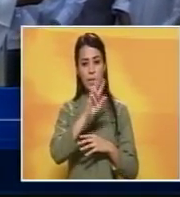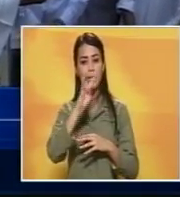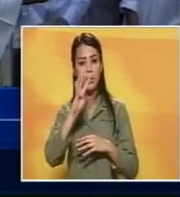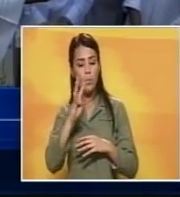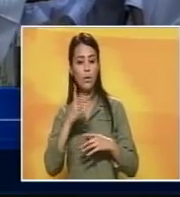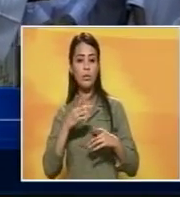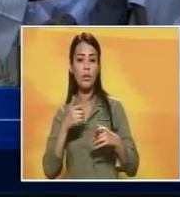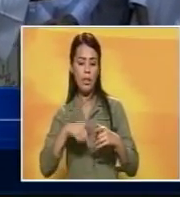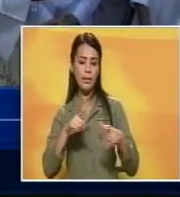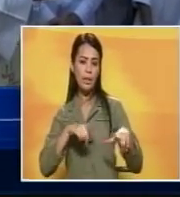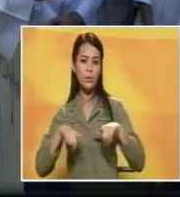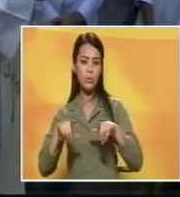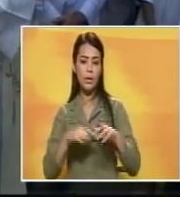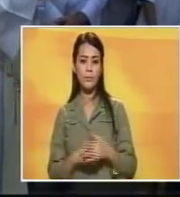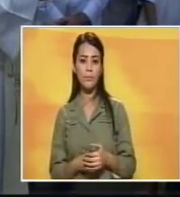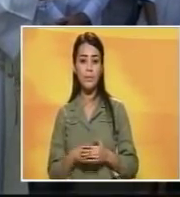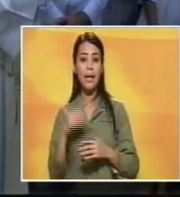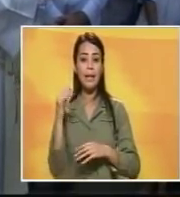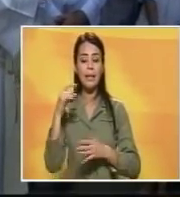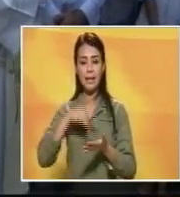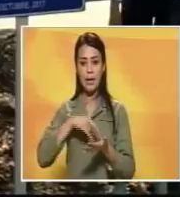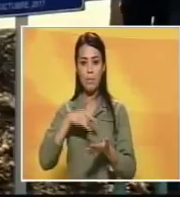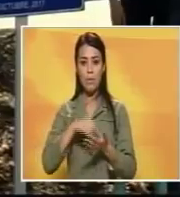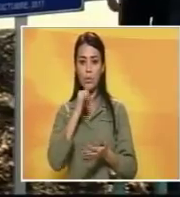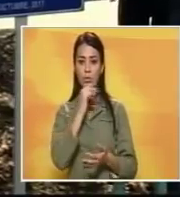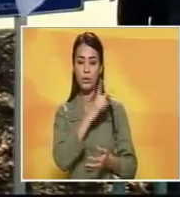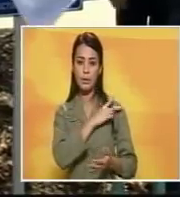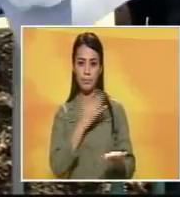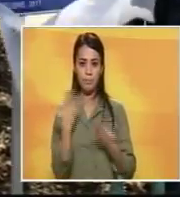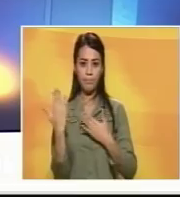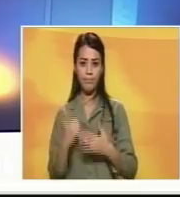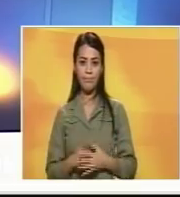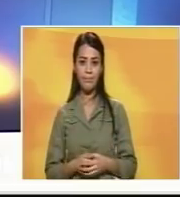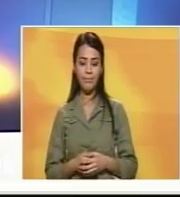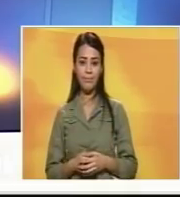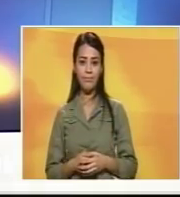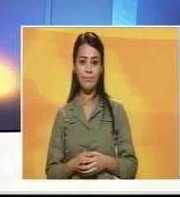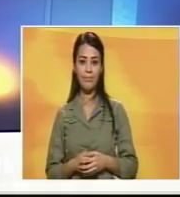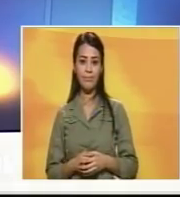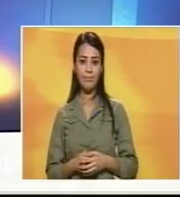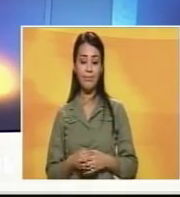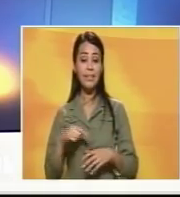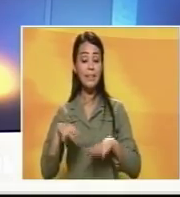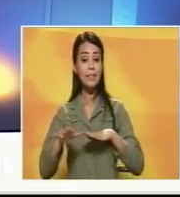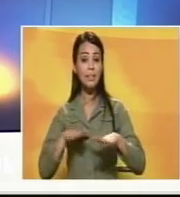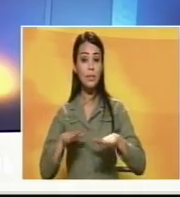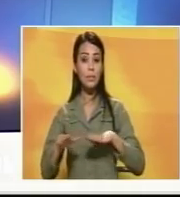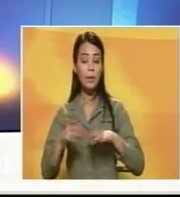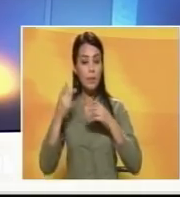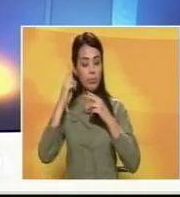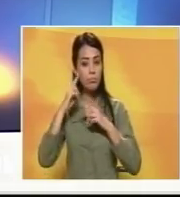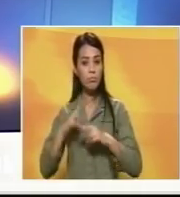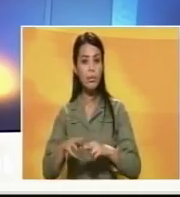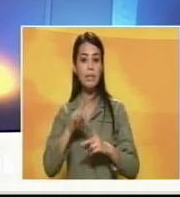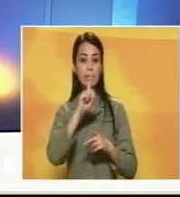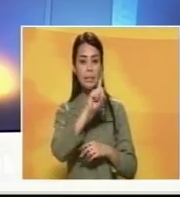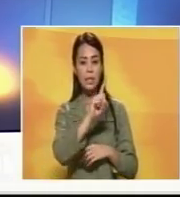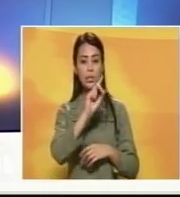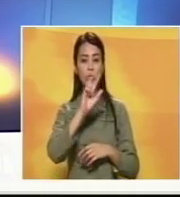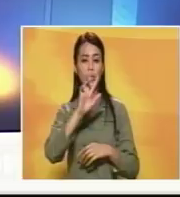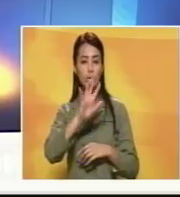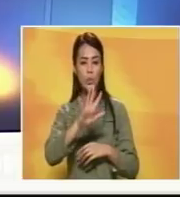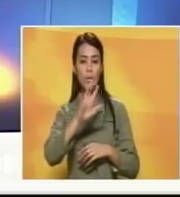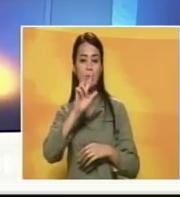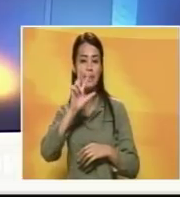bulevar. En Carabobo, Randolfo Blanco, Noticiero Venevisión. Este jueves se conmemoran 153 años